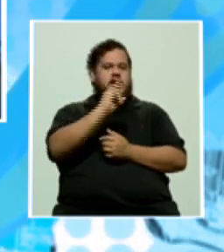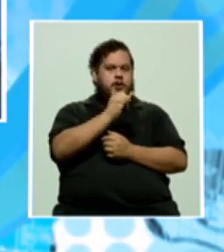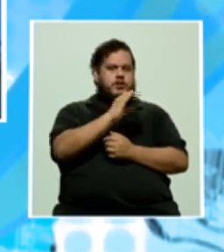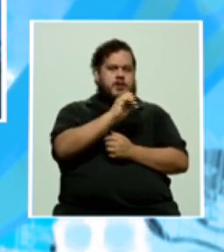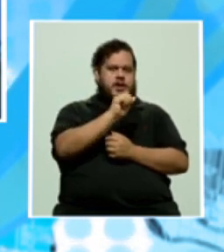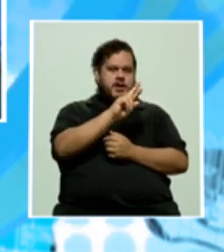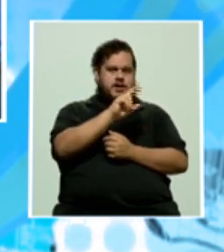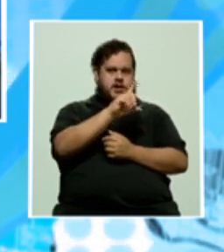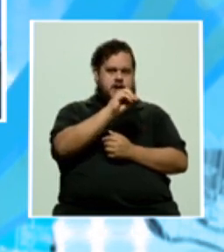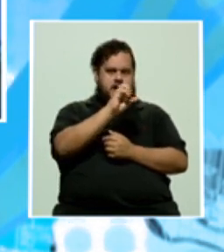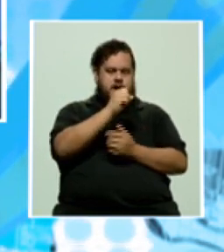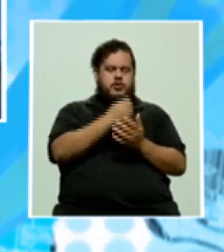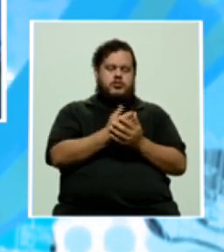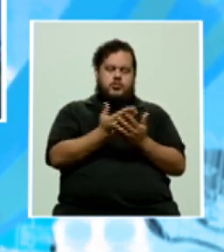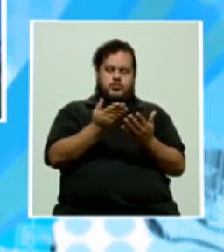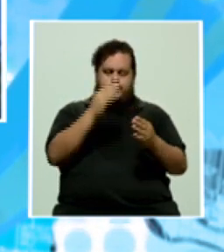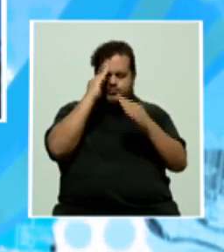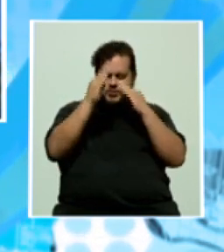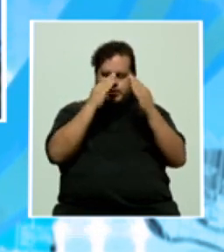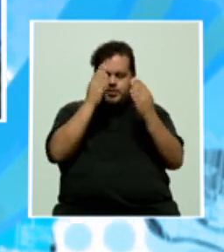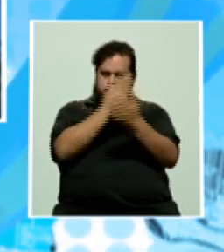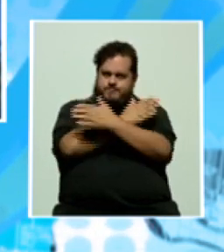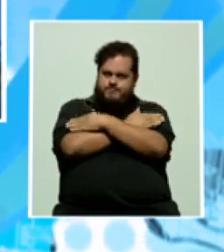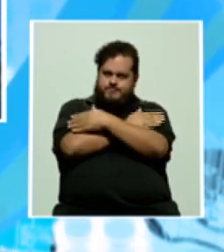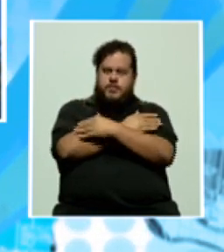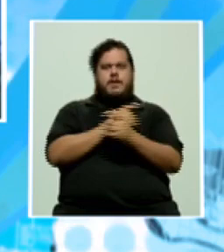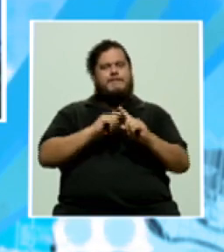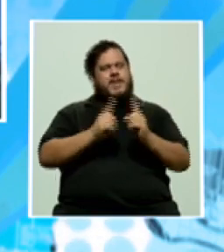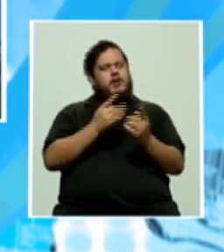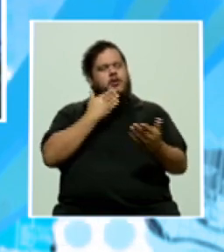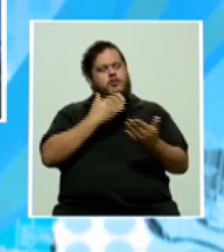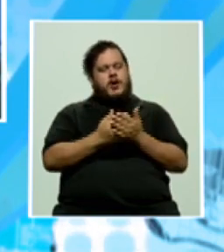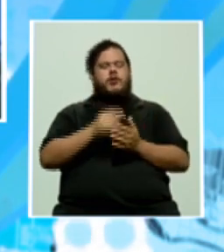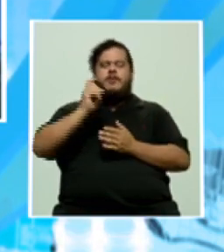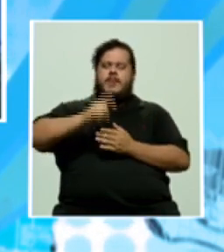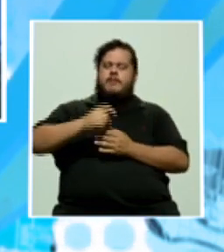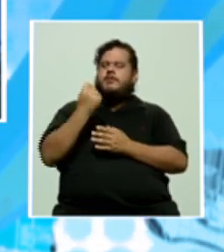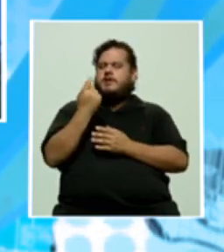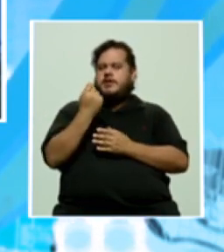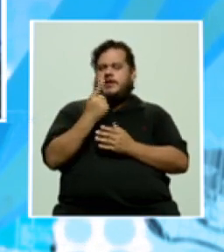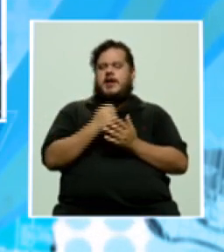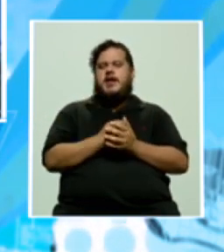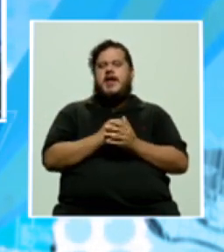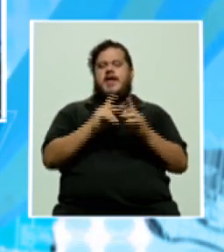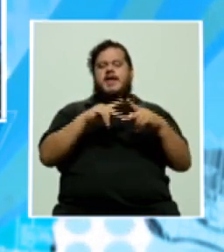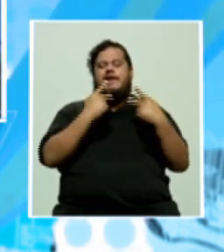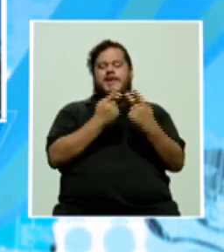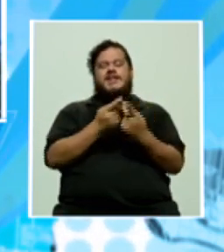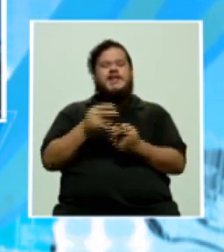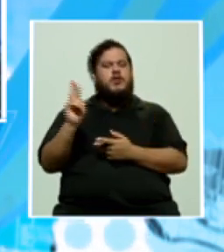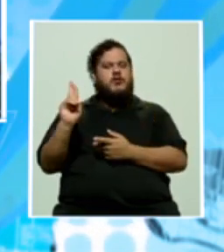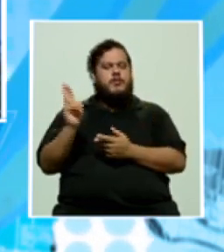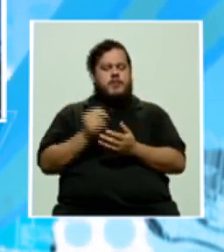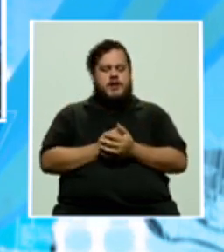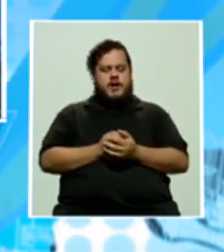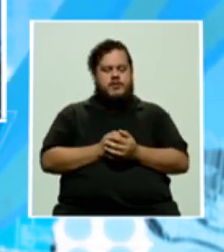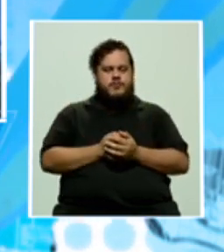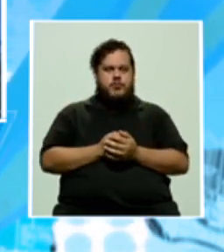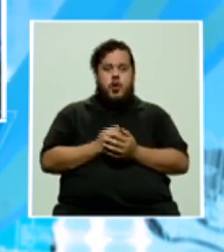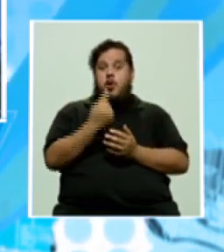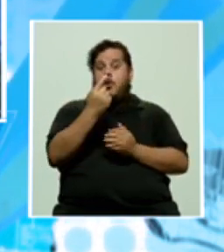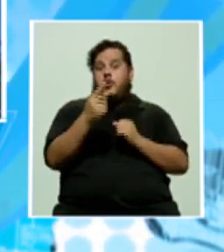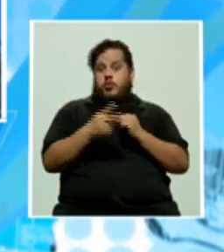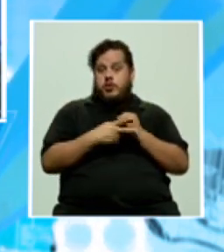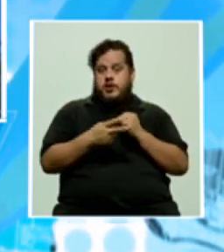caluroso. Bueno, tenemos que entender que el Partido Republicano por una